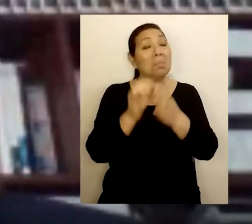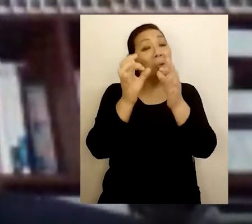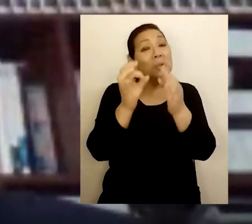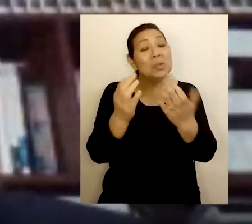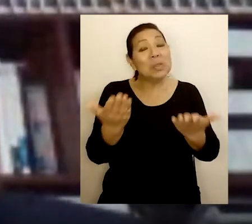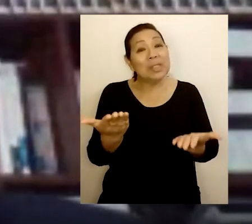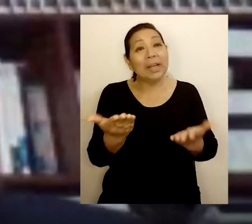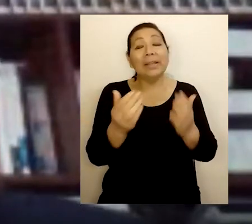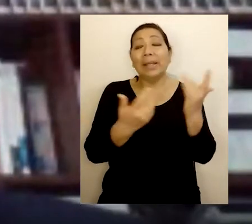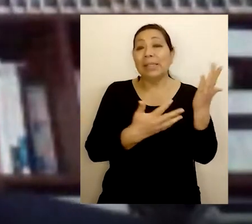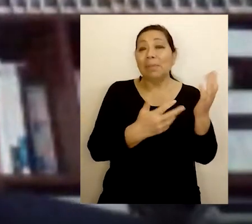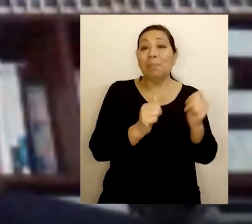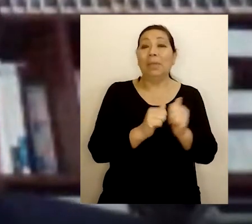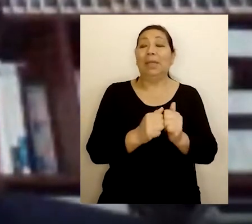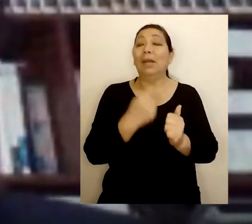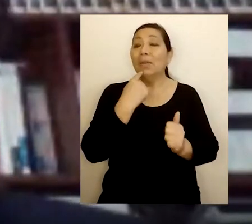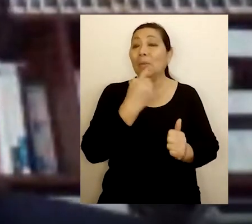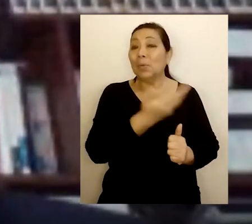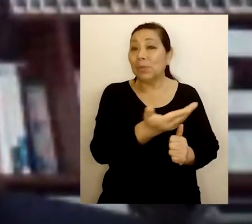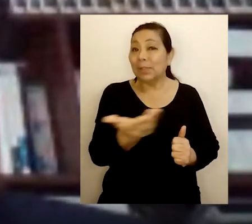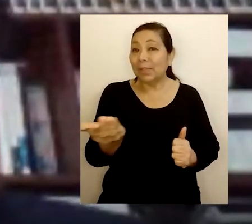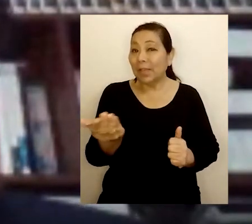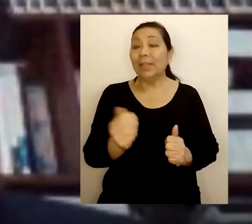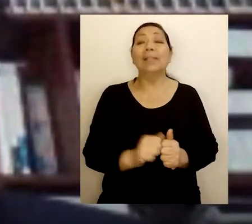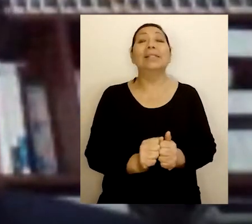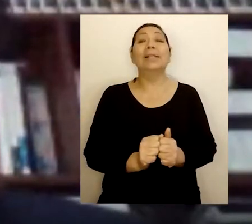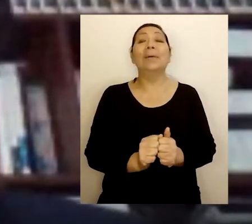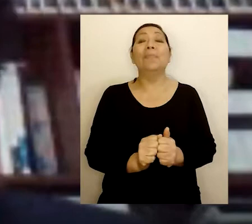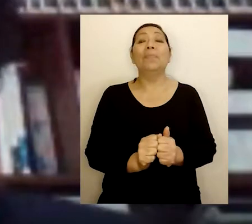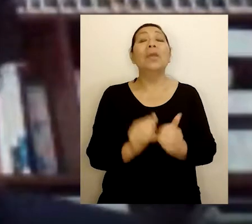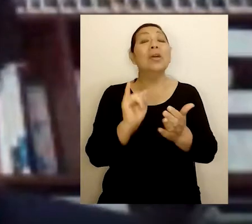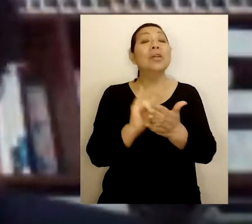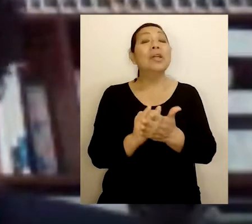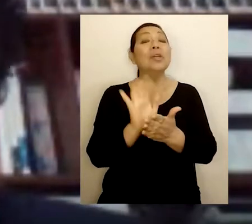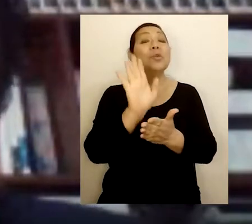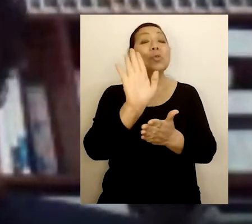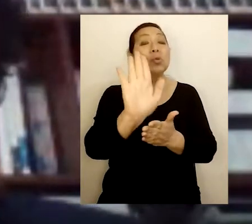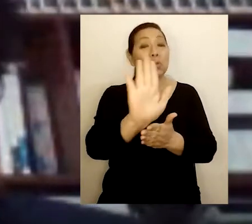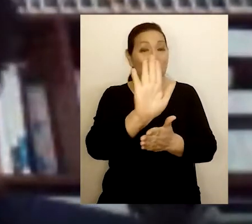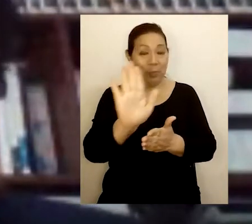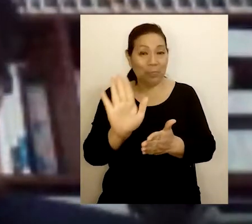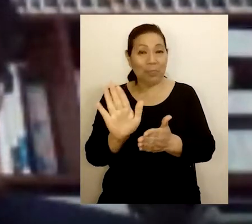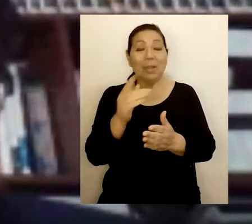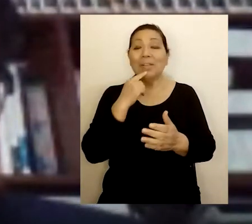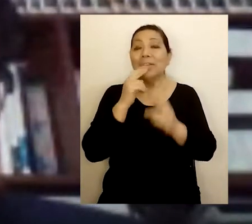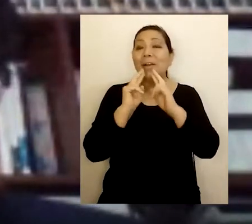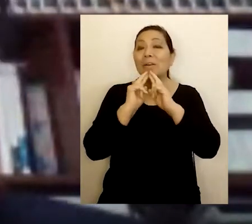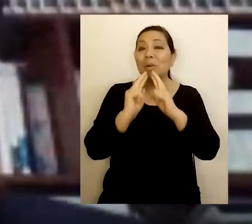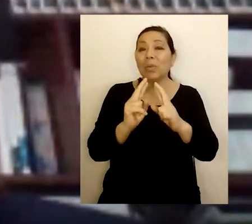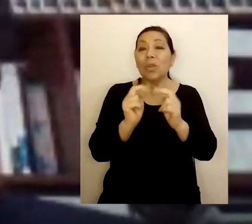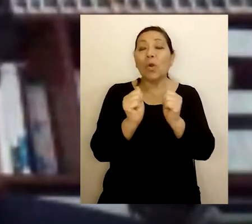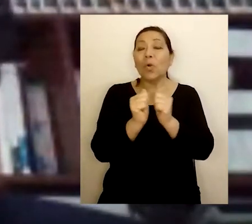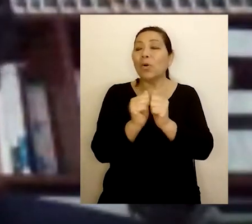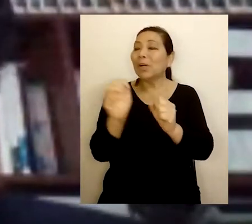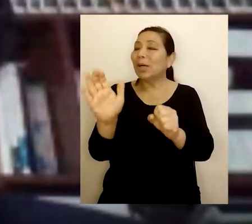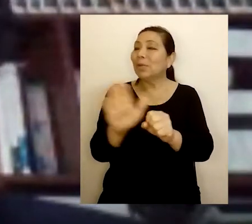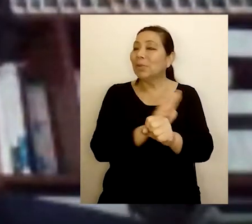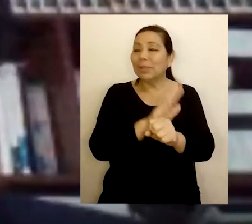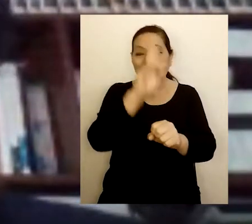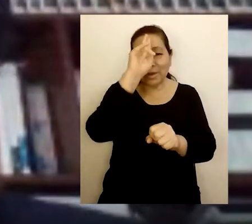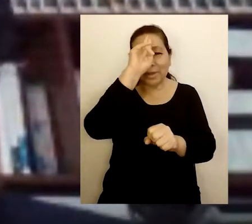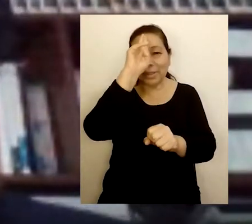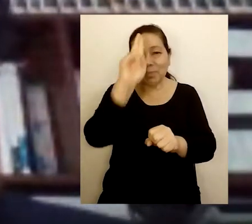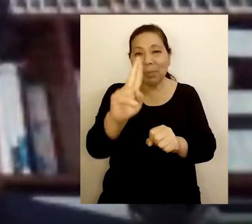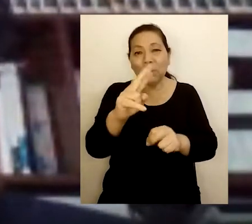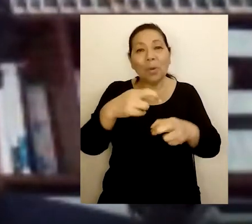cierto, esperan, señora presidenta, señores magistrados, que sus pretensiones sean resueltas con absoluto respeto al